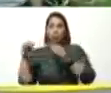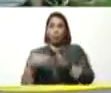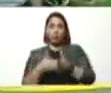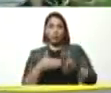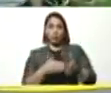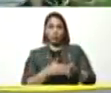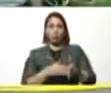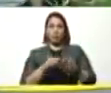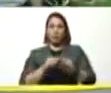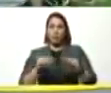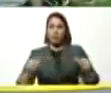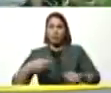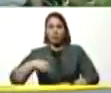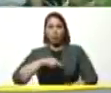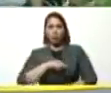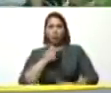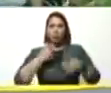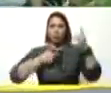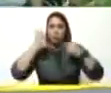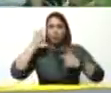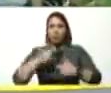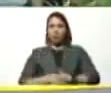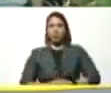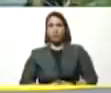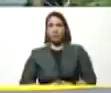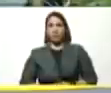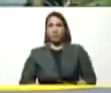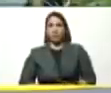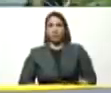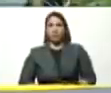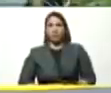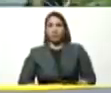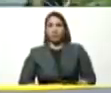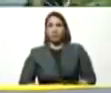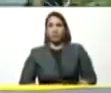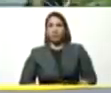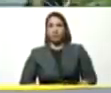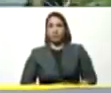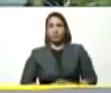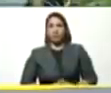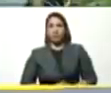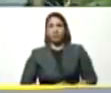la tierra de nuestro comandante Hugo Rafael Chávez Frías,